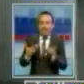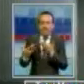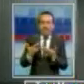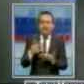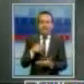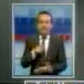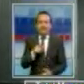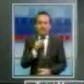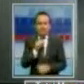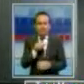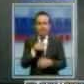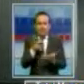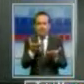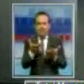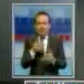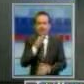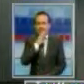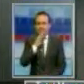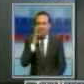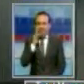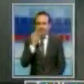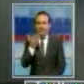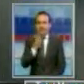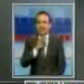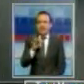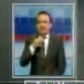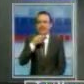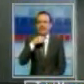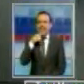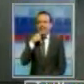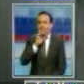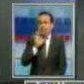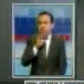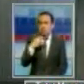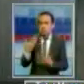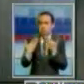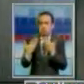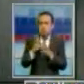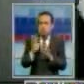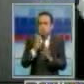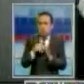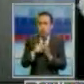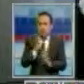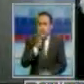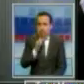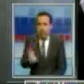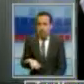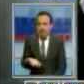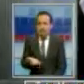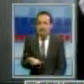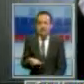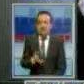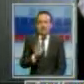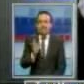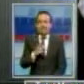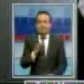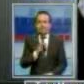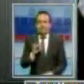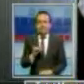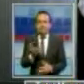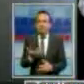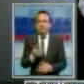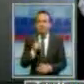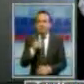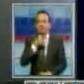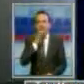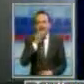Saraquía se tomó también uno con París. Sí, pues sí, me acuerdo. Yo tomo café con todo el mundo. No hay problema en eso. Distinto es que. No resulta, pero tengo que tomarte